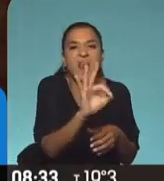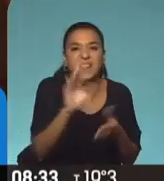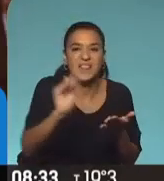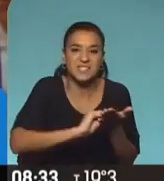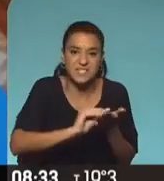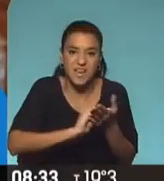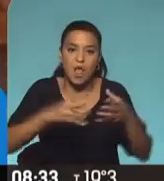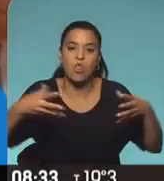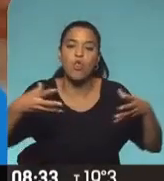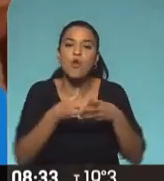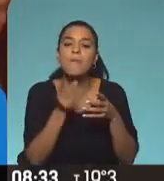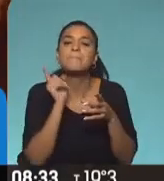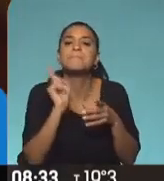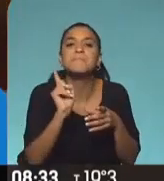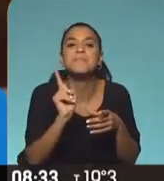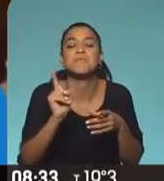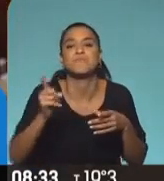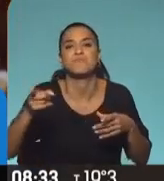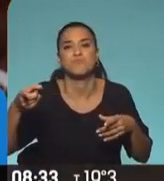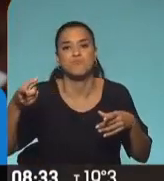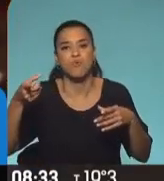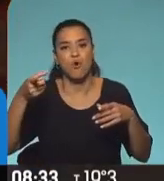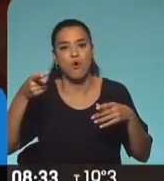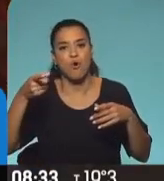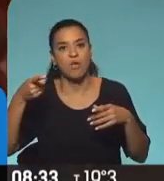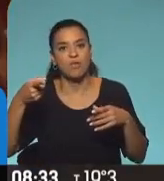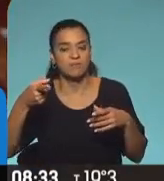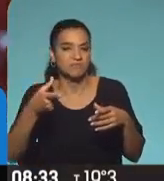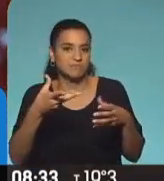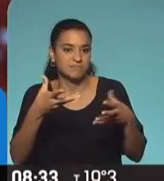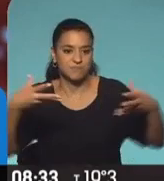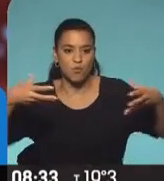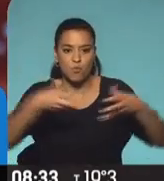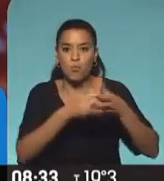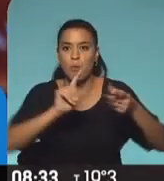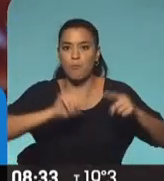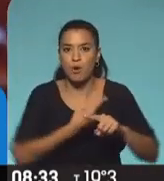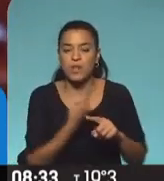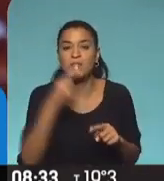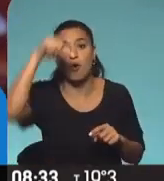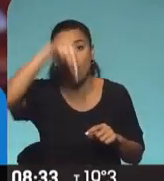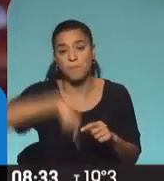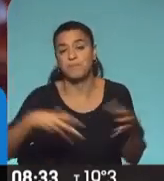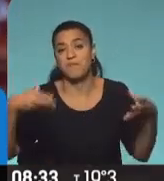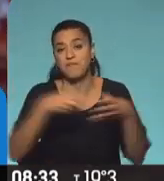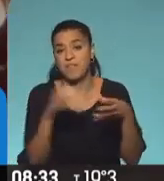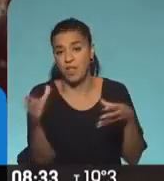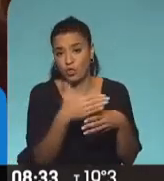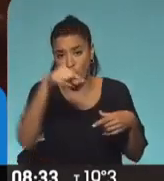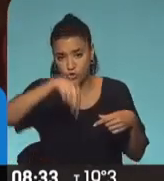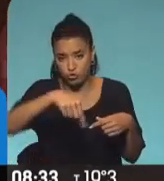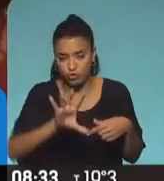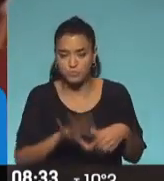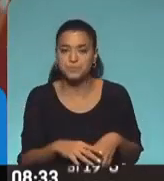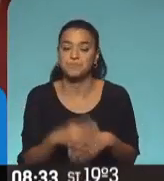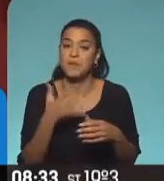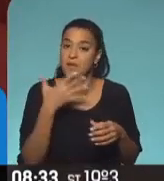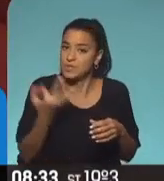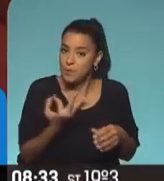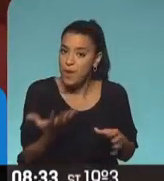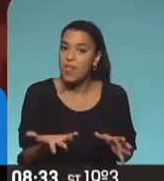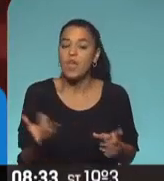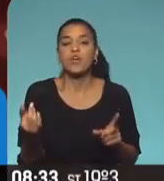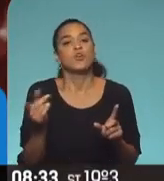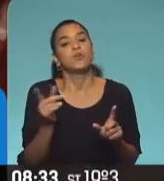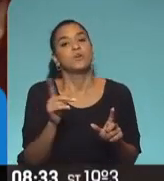respondan back bajo un mismo lema bajo una misma identificación que es a partir de hoy el frente de todos pero es verdad no